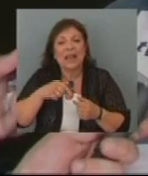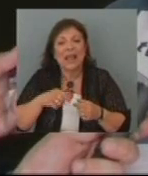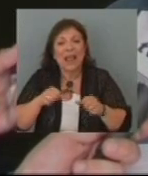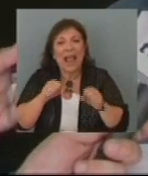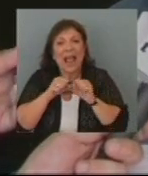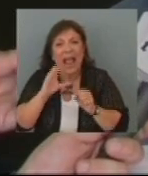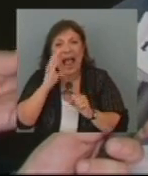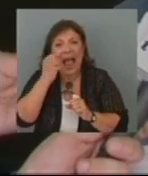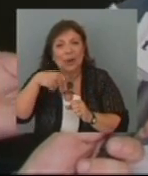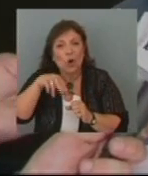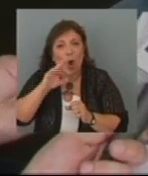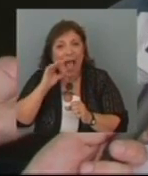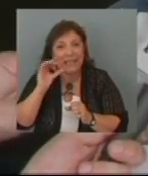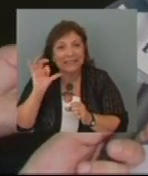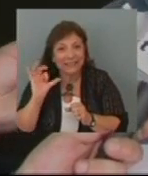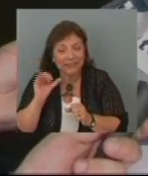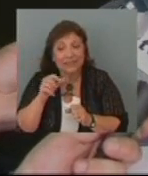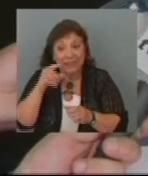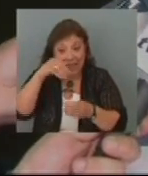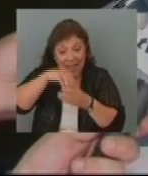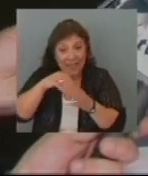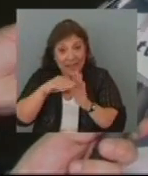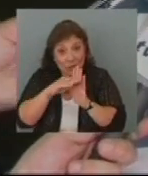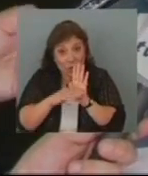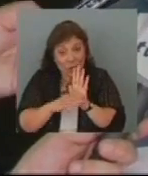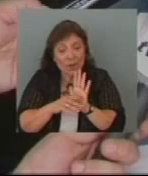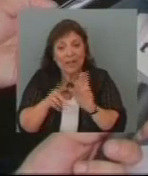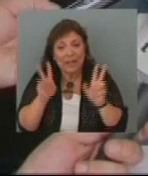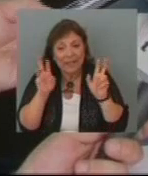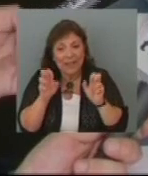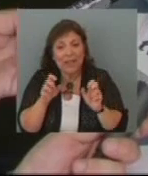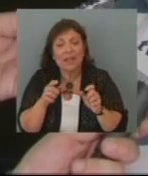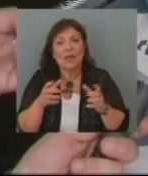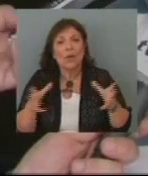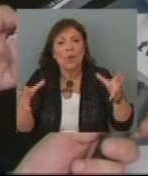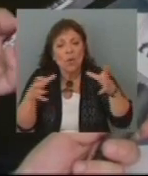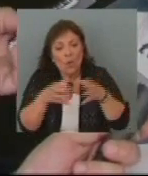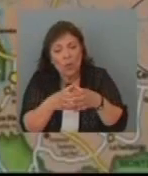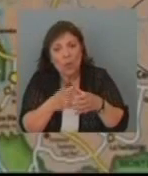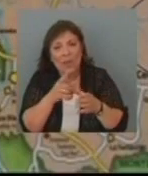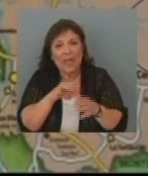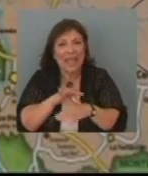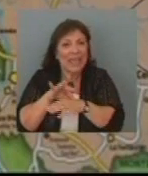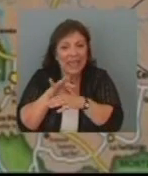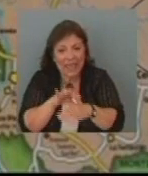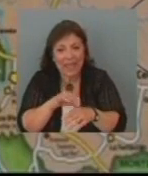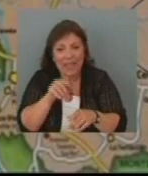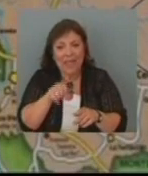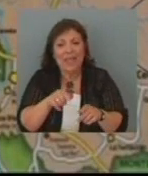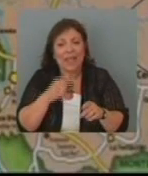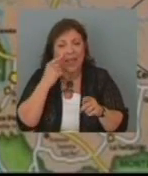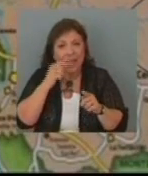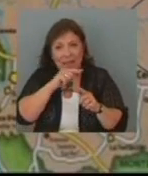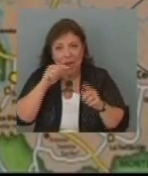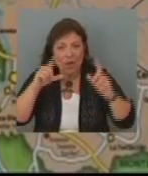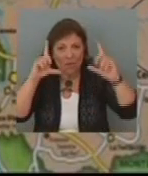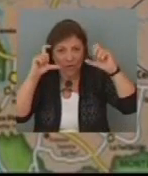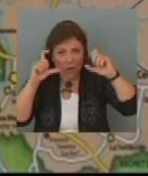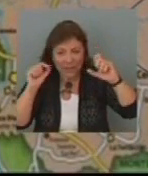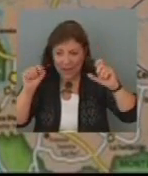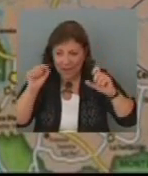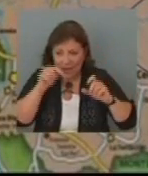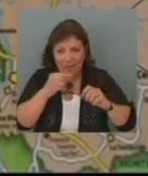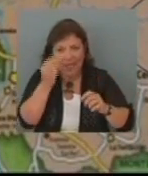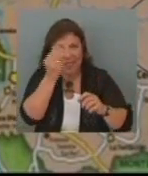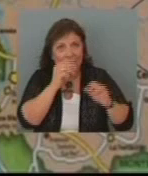dentro de sus contenidos, bueno, uno de los temas es, por supuesto, la conformación de un grupo de guías. Mediante gráficas y fotografías se